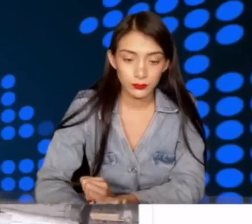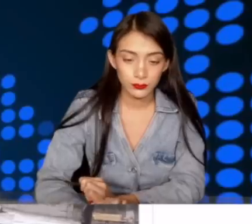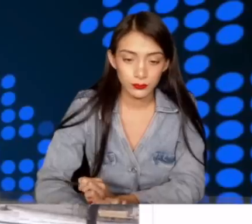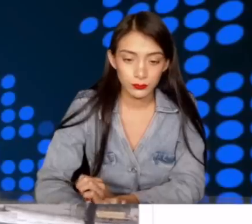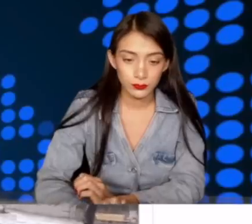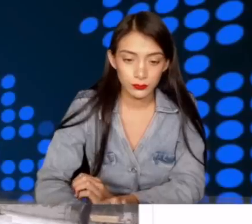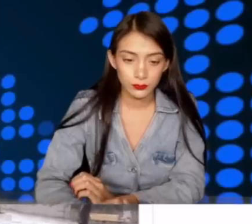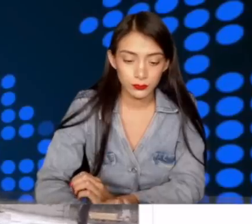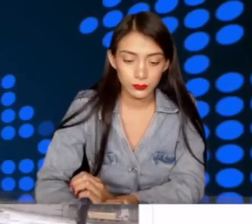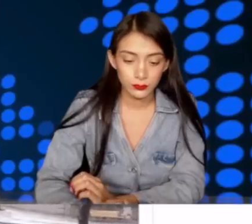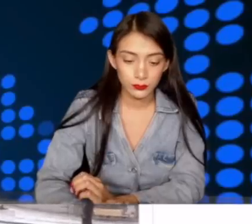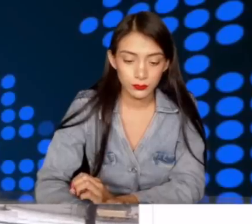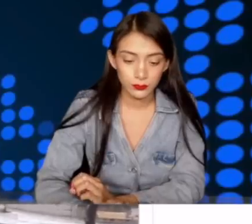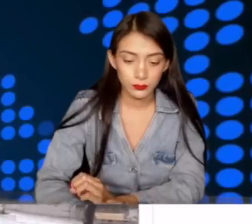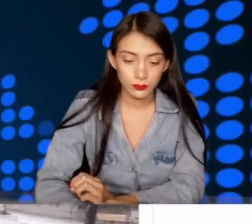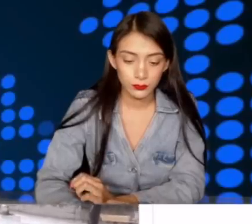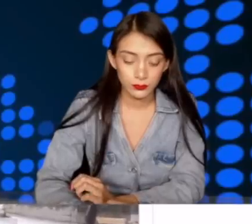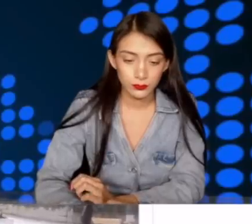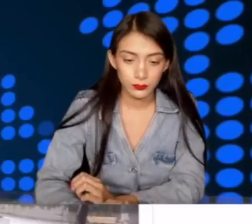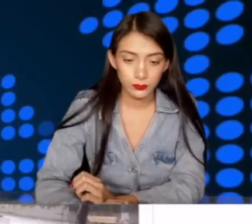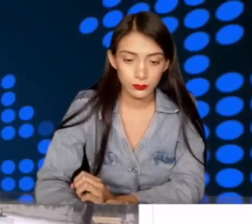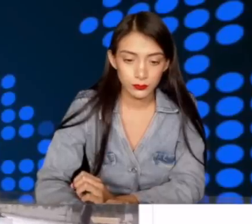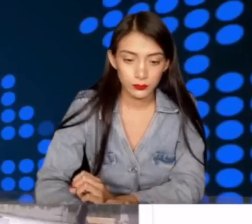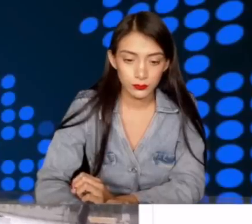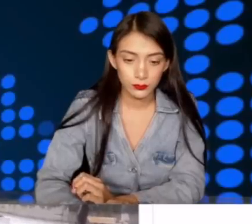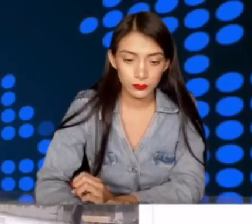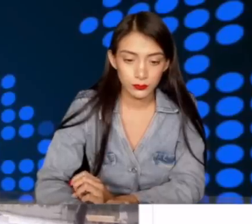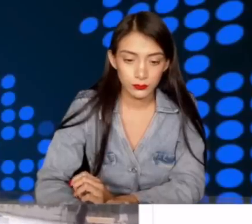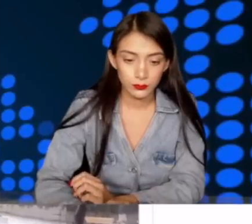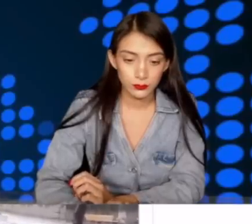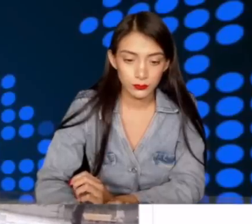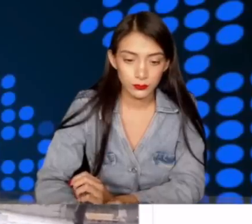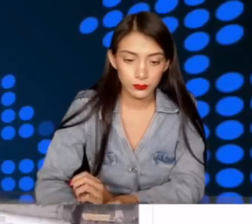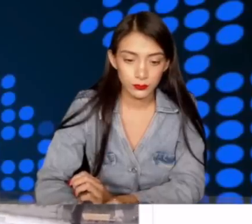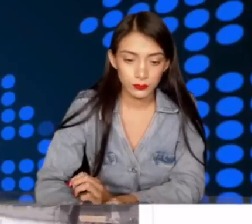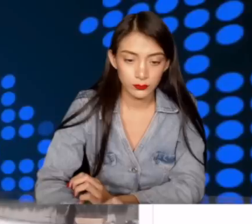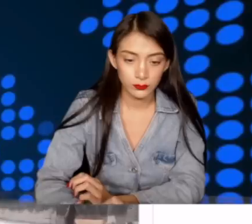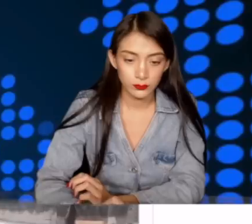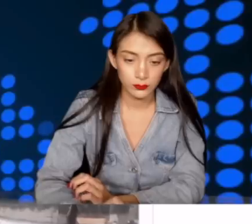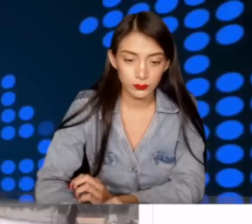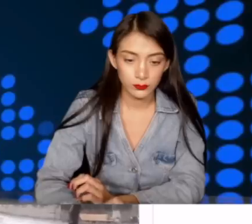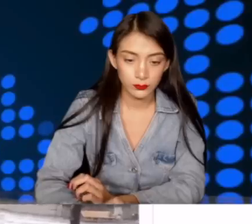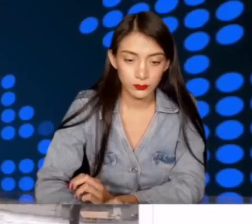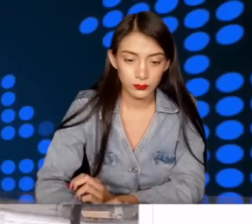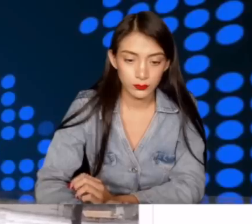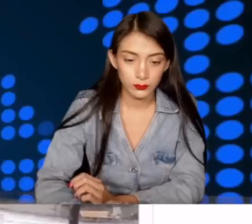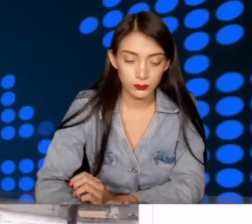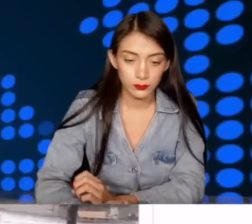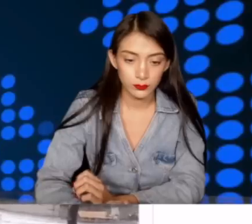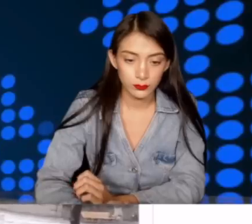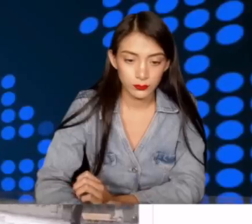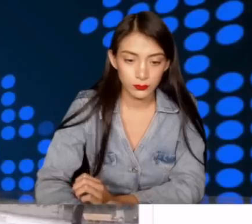habido focos de resistencia, de gente que salió tanto acá en La Paz como en la Ciudad del Alto ante lo que fue el festejo